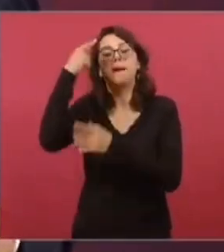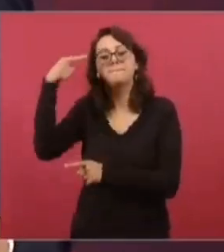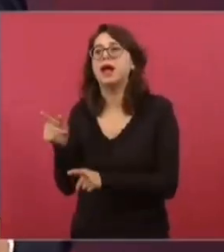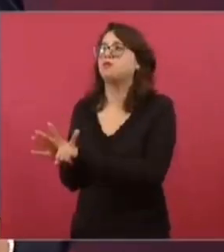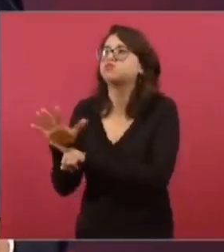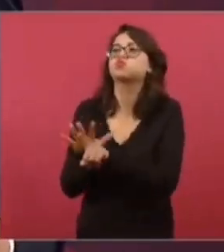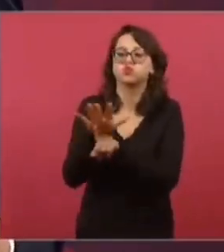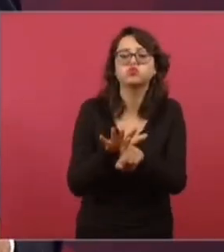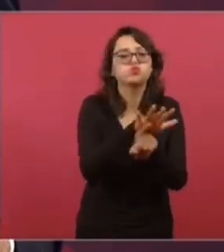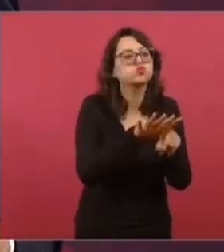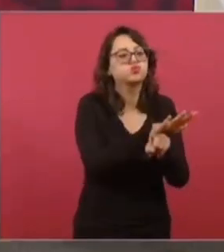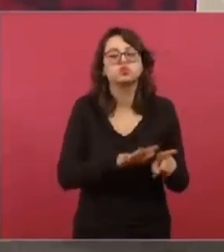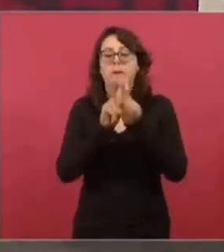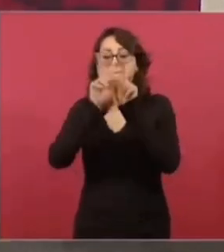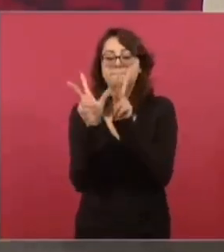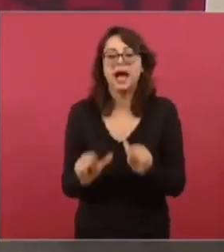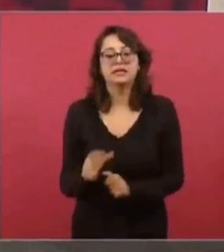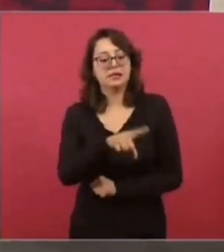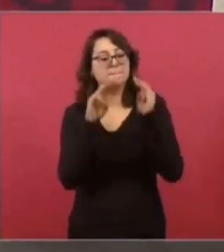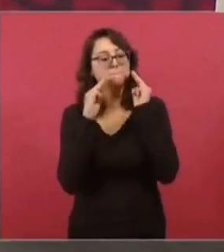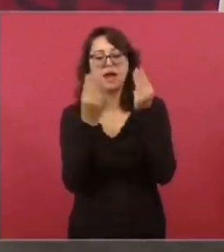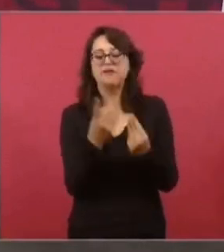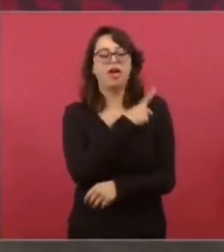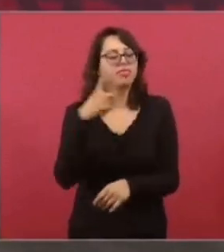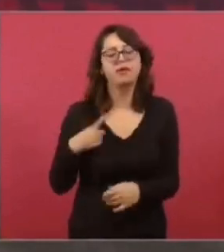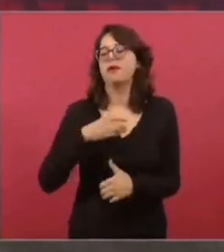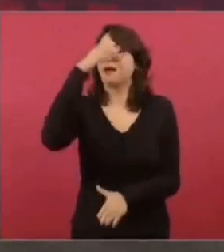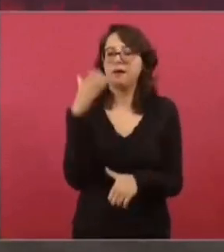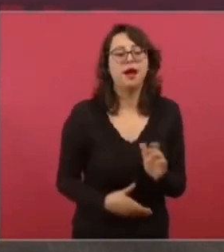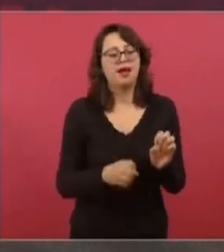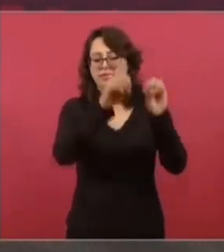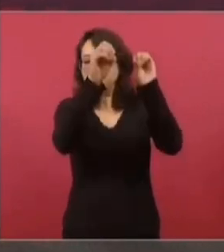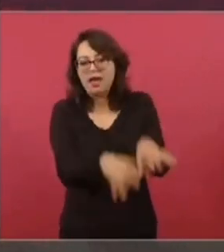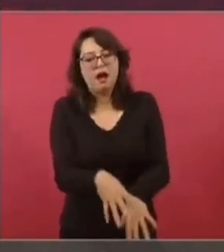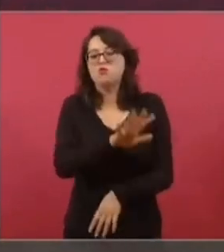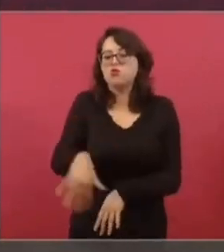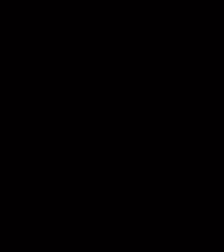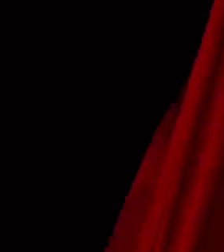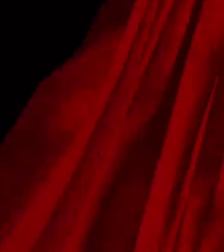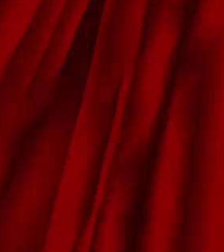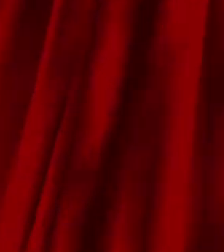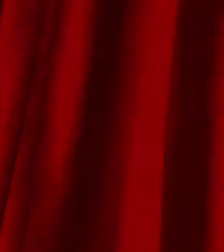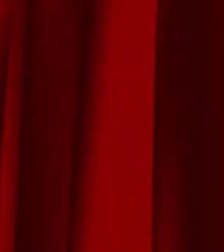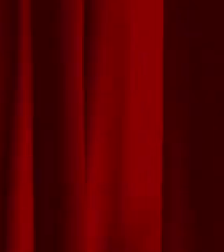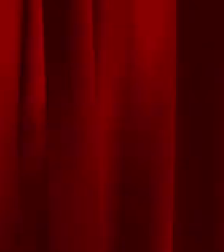estas actividades ilícitas de que abandonen esas actividades